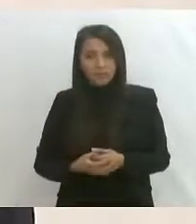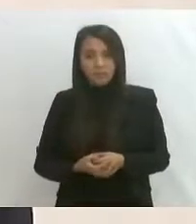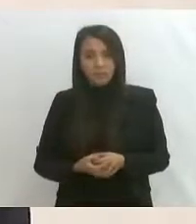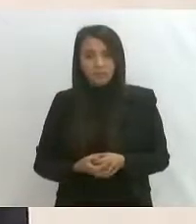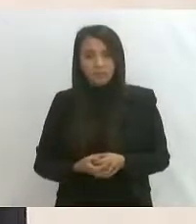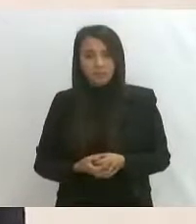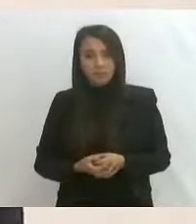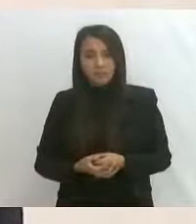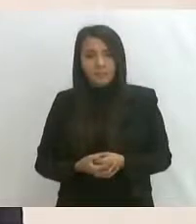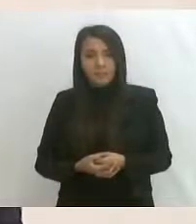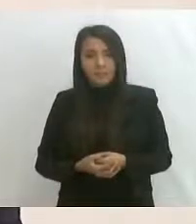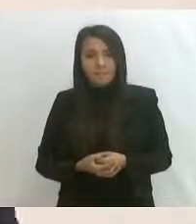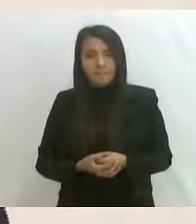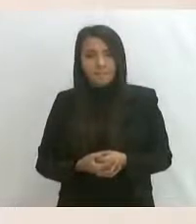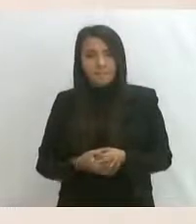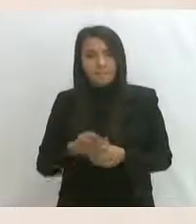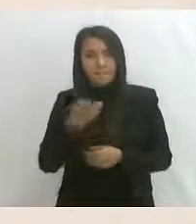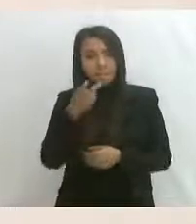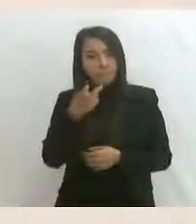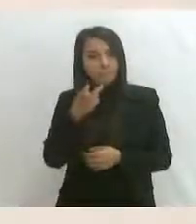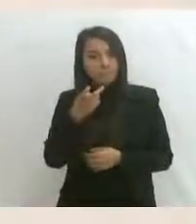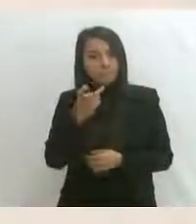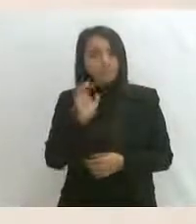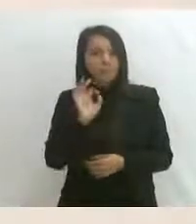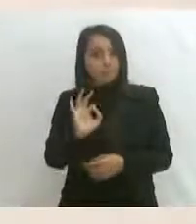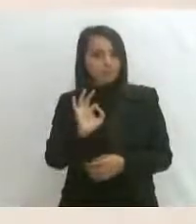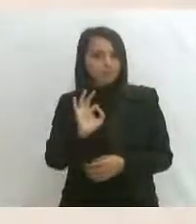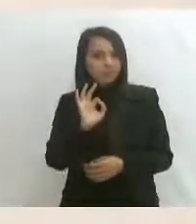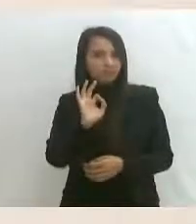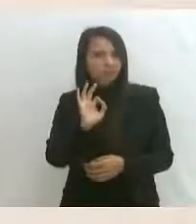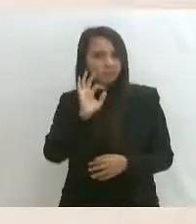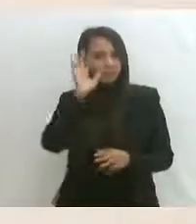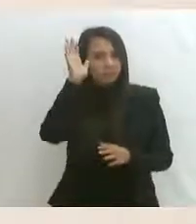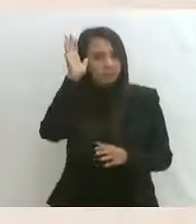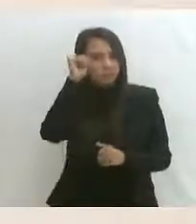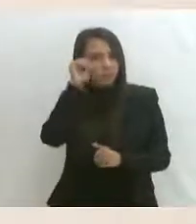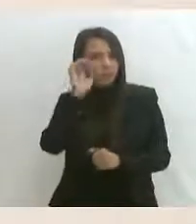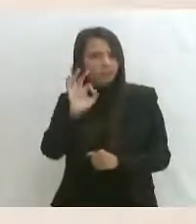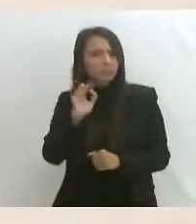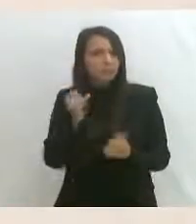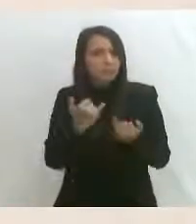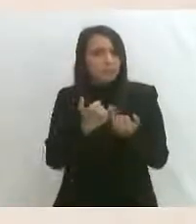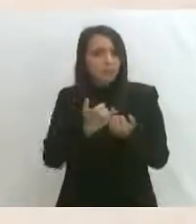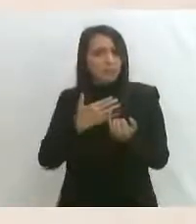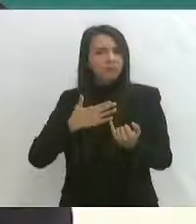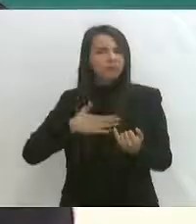Esto es acorde con lo que estamos haciendo a nivel federal. En efecto,